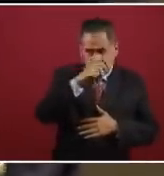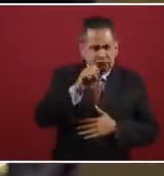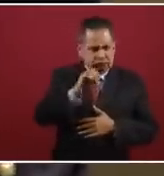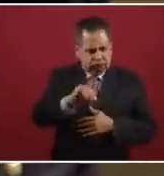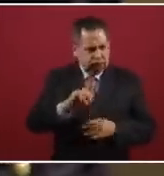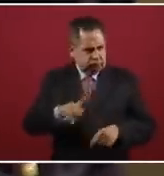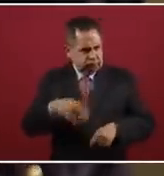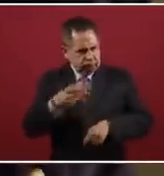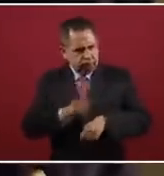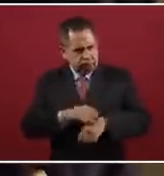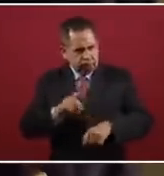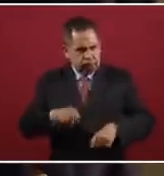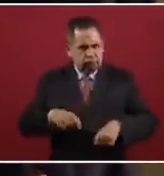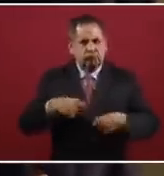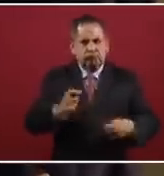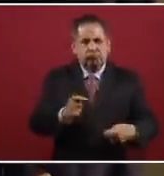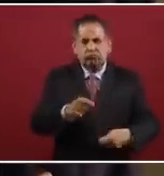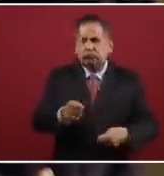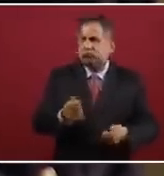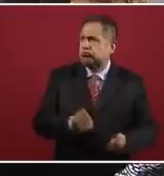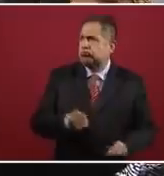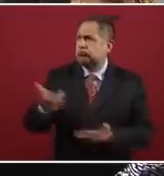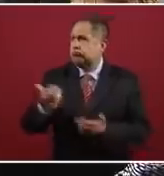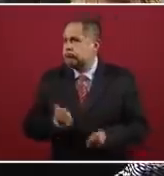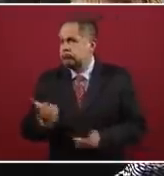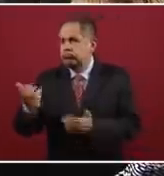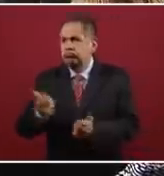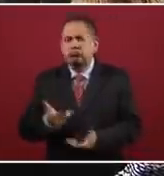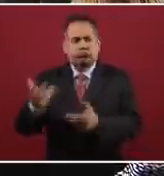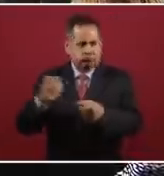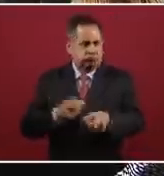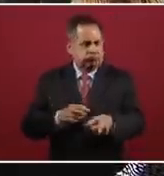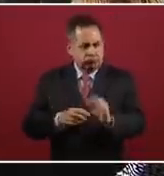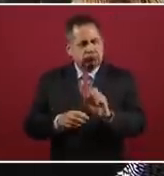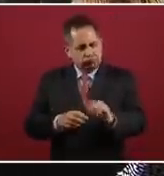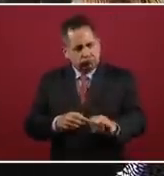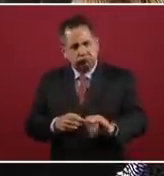autorizar el distribuirla en las